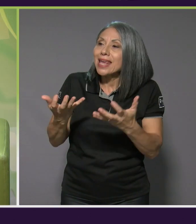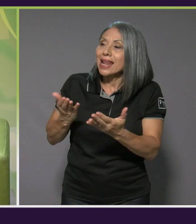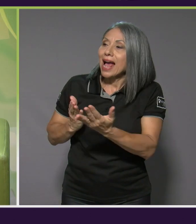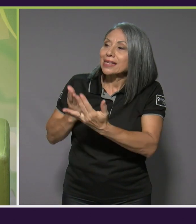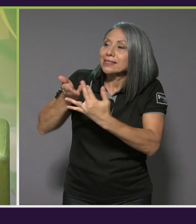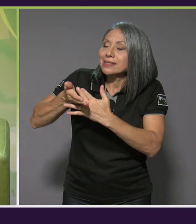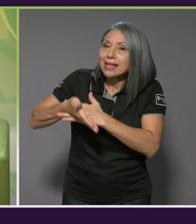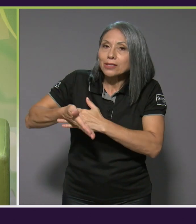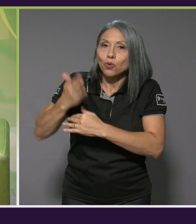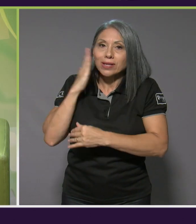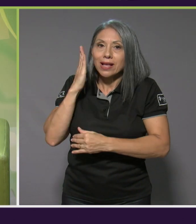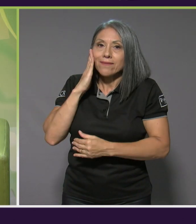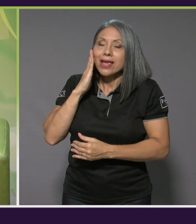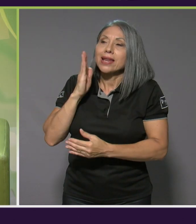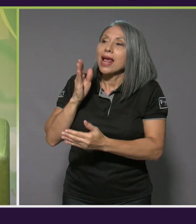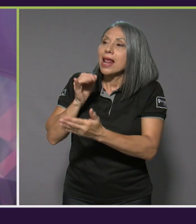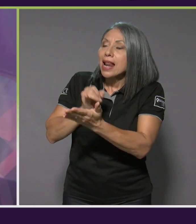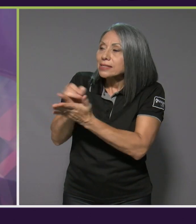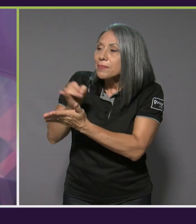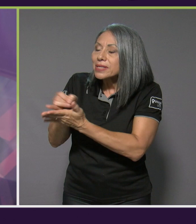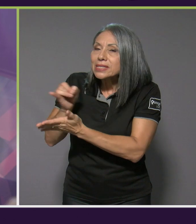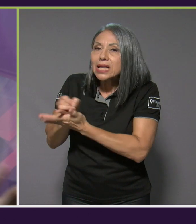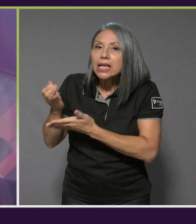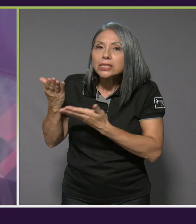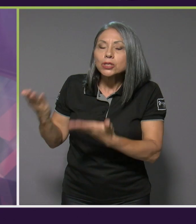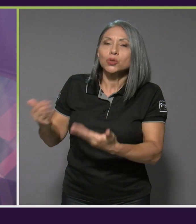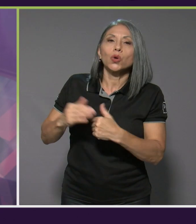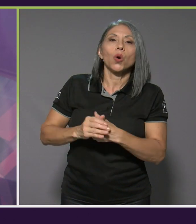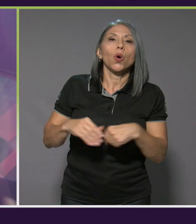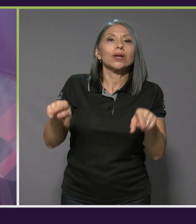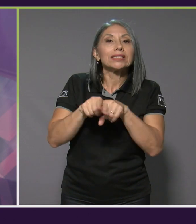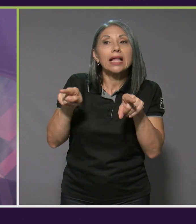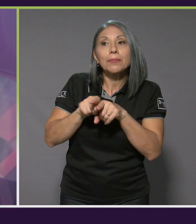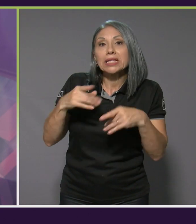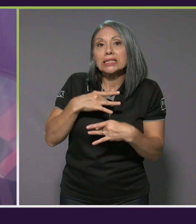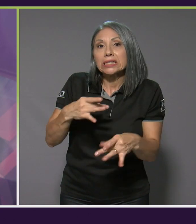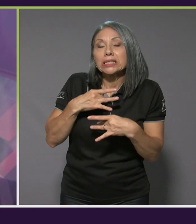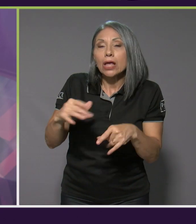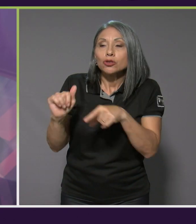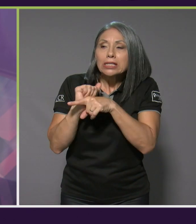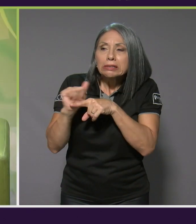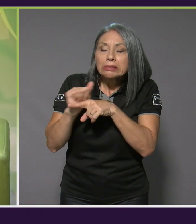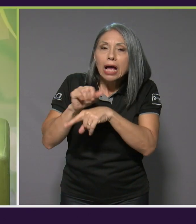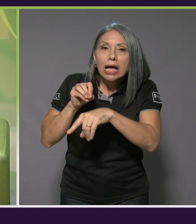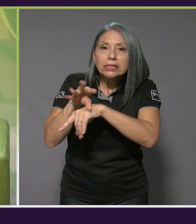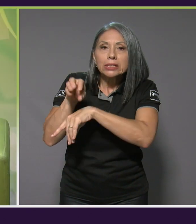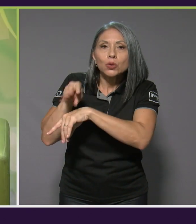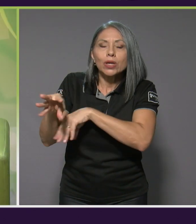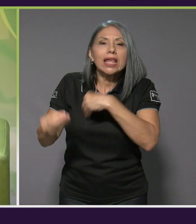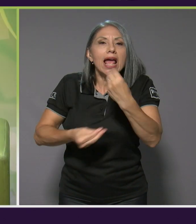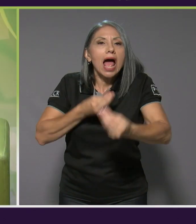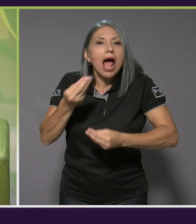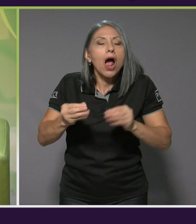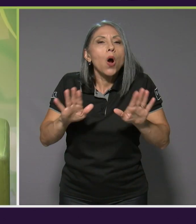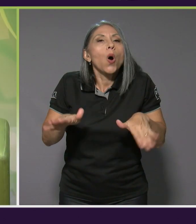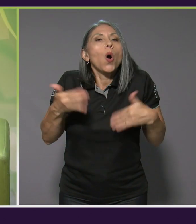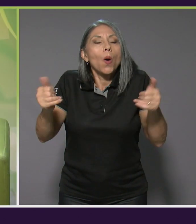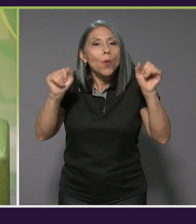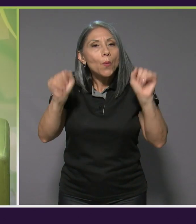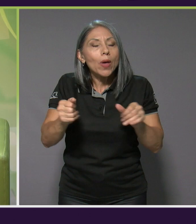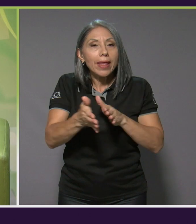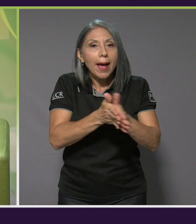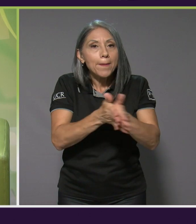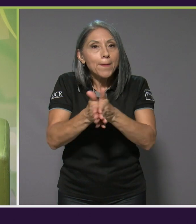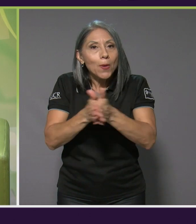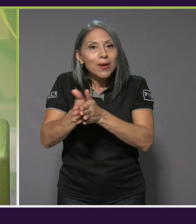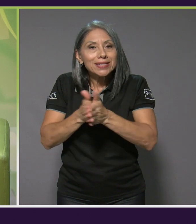sobre las investigaciones que realiza ONEI, sobre recibir asesoría, por ejemplo. ¿Qué podríamos obtener o cómo podríamos aprovechar